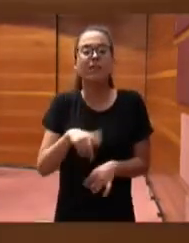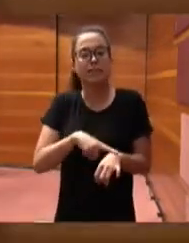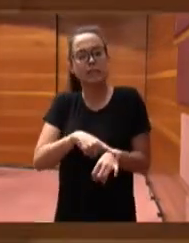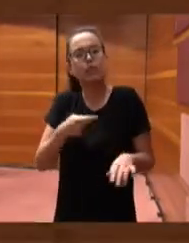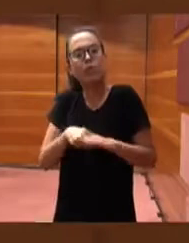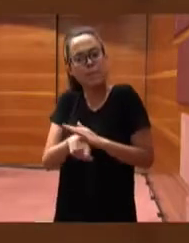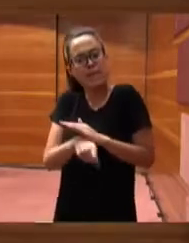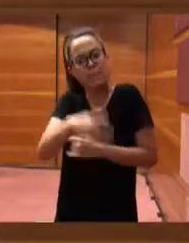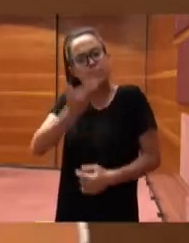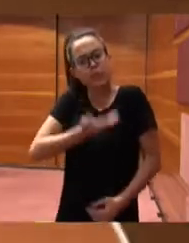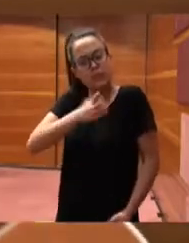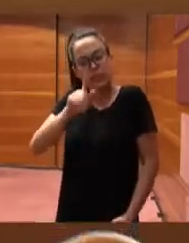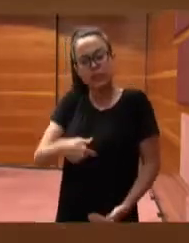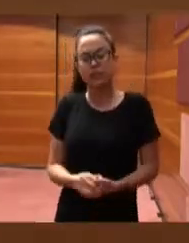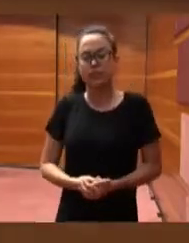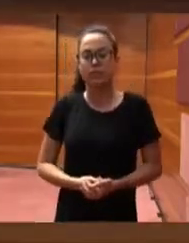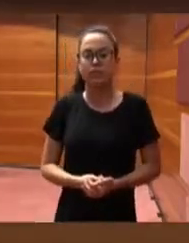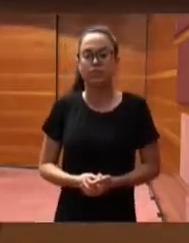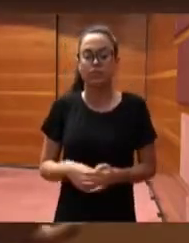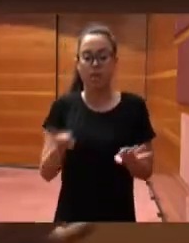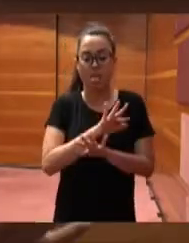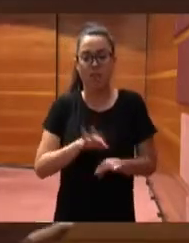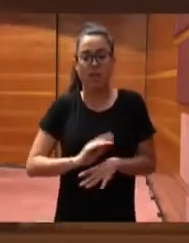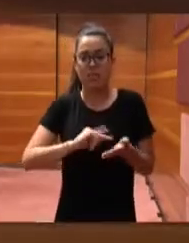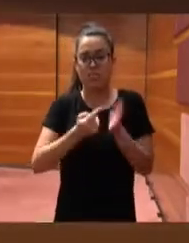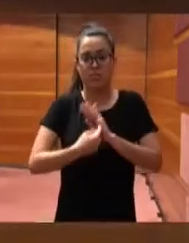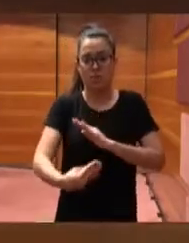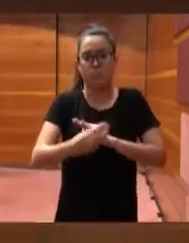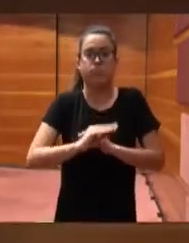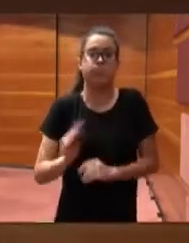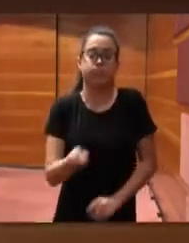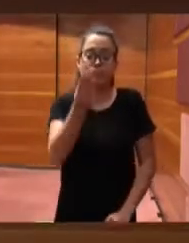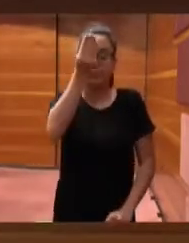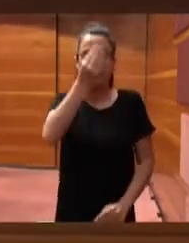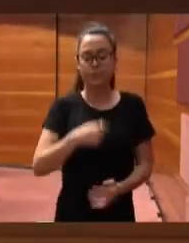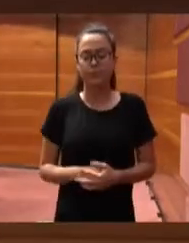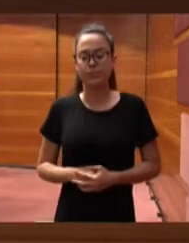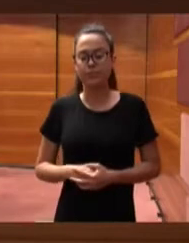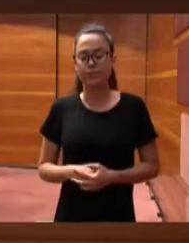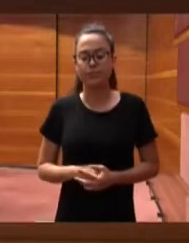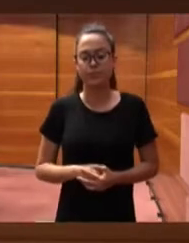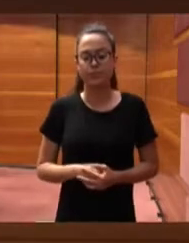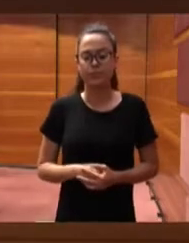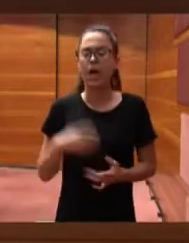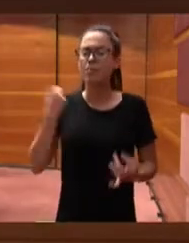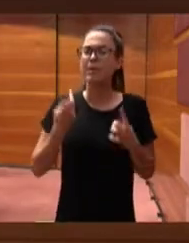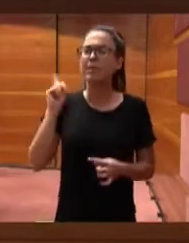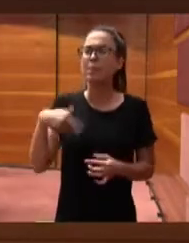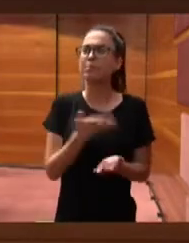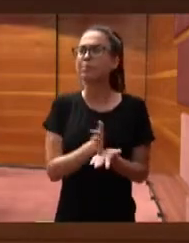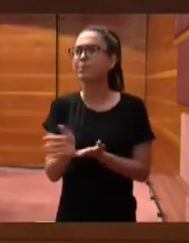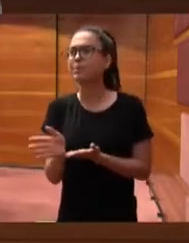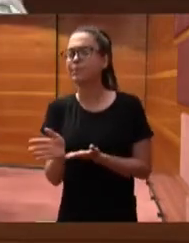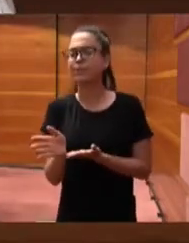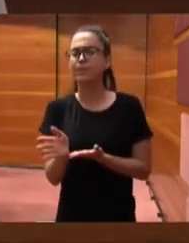esfuerzo, y crea pues una mayor capa de conocimiento. Claro, y por fin, tenemos veces en que ya